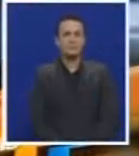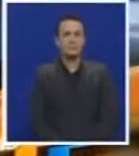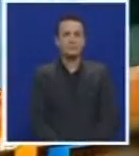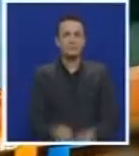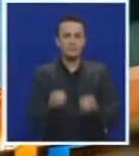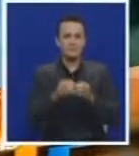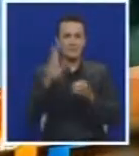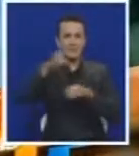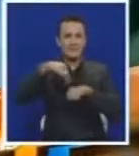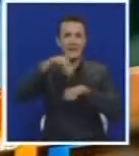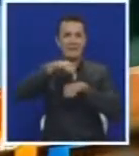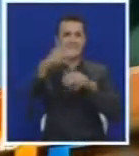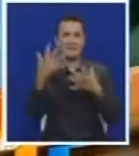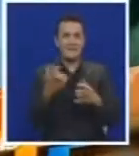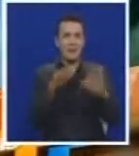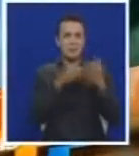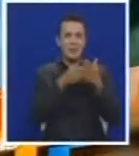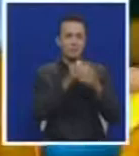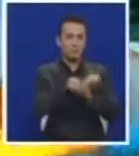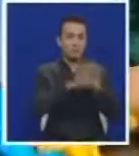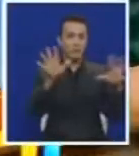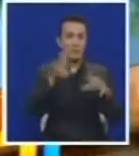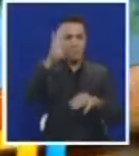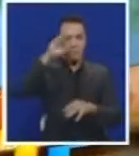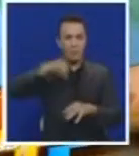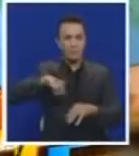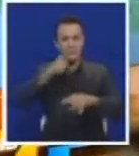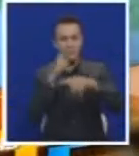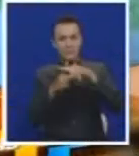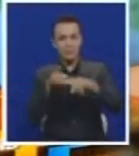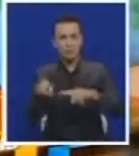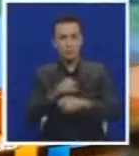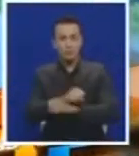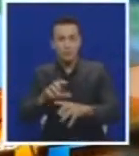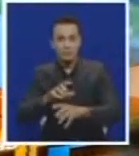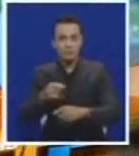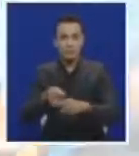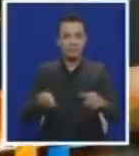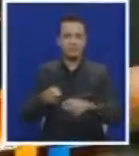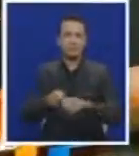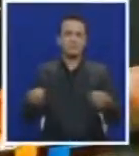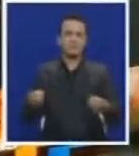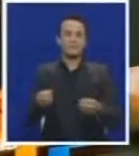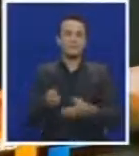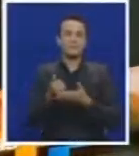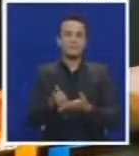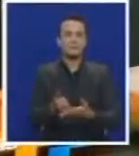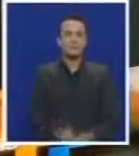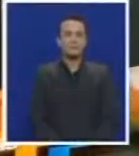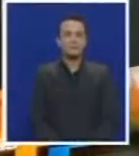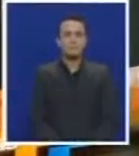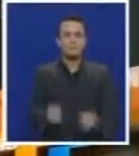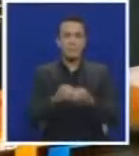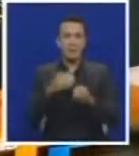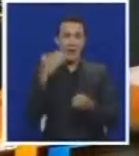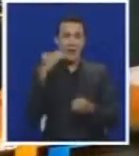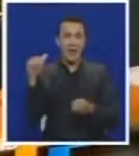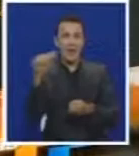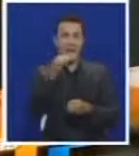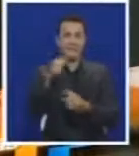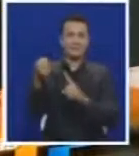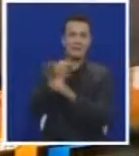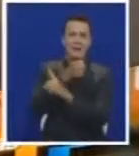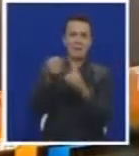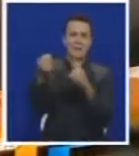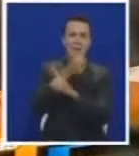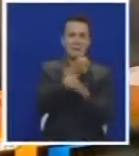en Nariño. Autoridades desactivaron artefacto explosivo en la vía Pasto-Tumaco. Violencia contra las mujeres. Más Pacífico